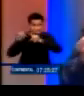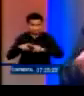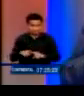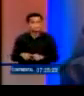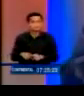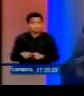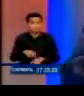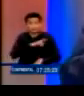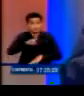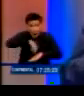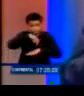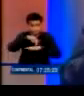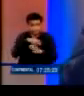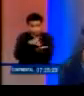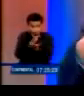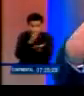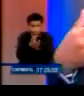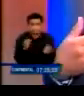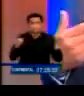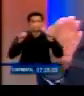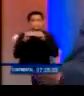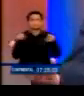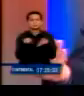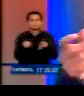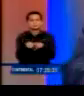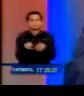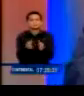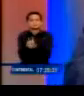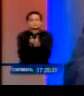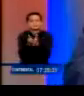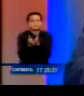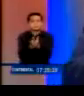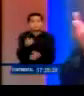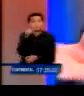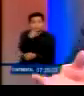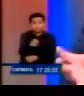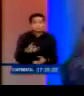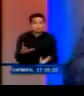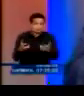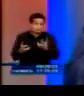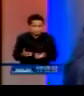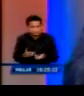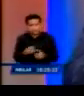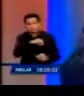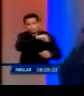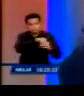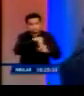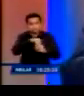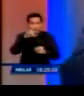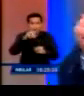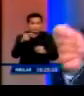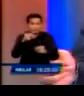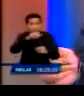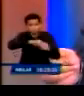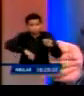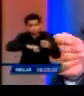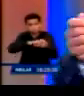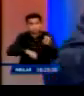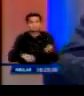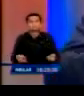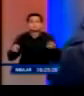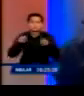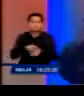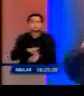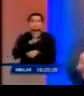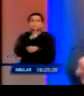financiero nacional lo que dan es la prestación del servicio. Si usted quiere cargar o descargar recursos, siempre con un respaldo